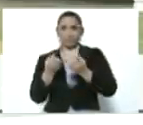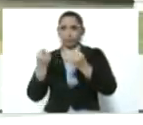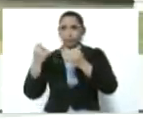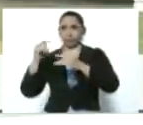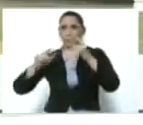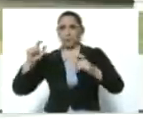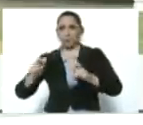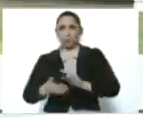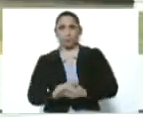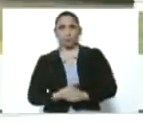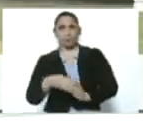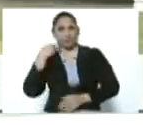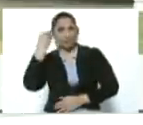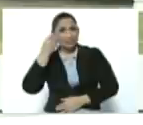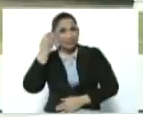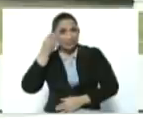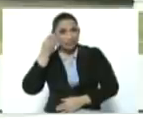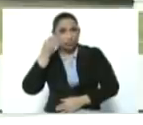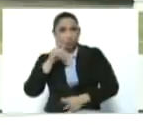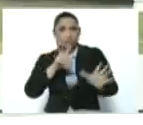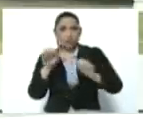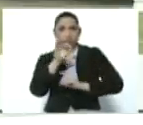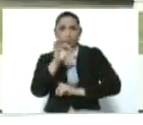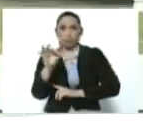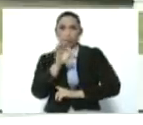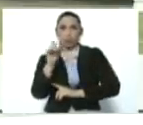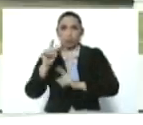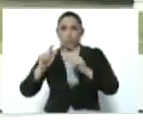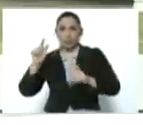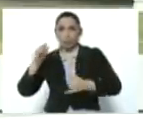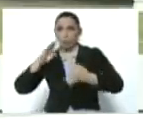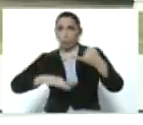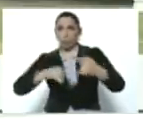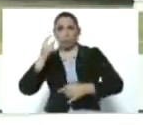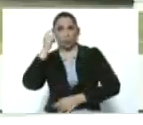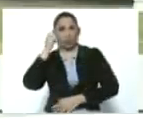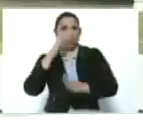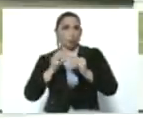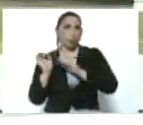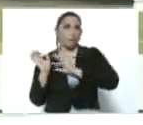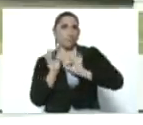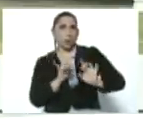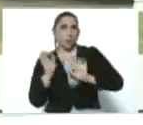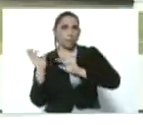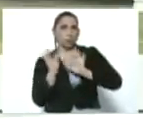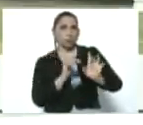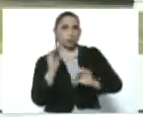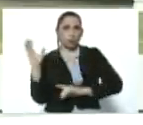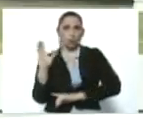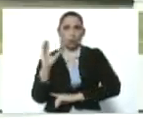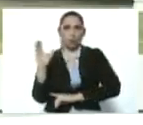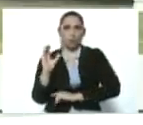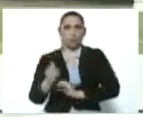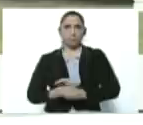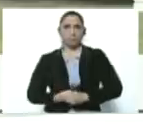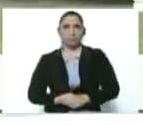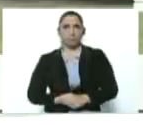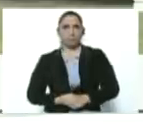creo que el 60% de los casos de los últimos días ha sido todo de colombia todo de colombia